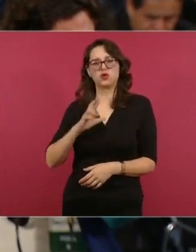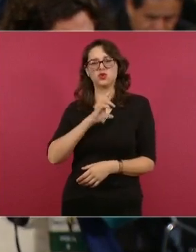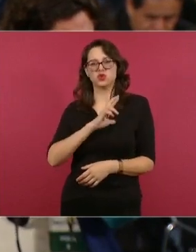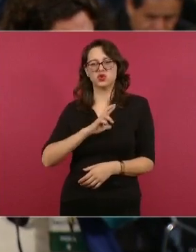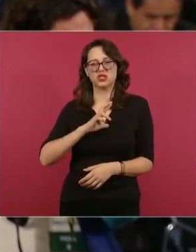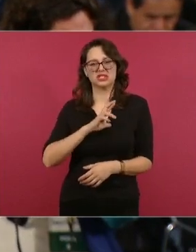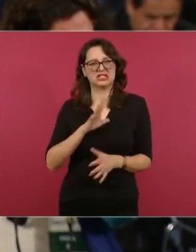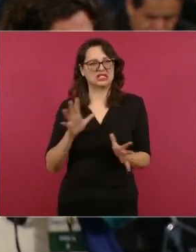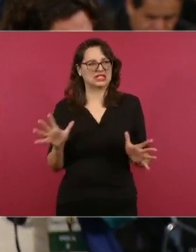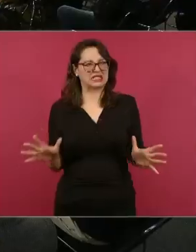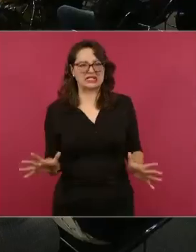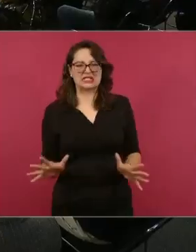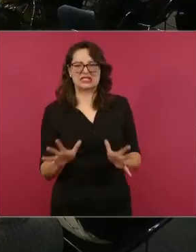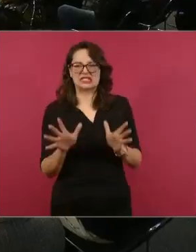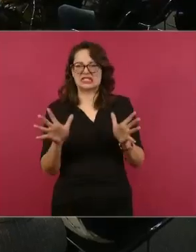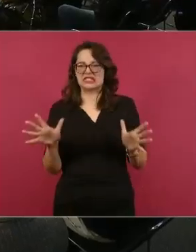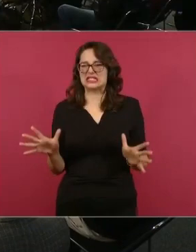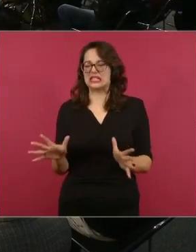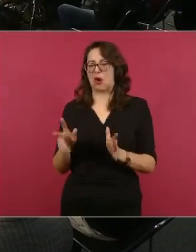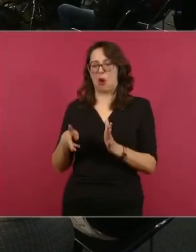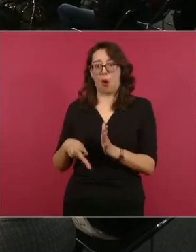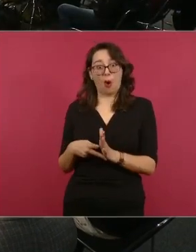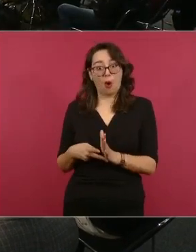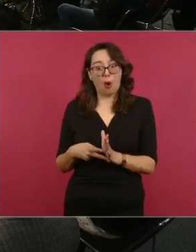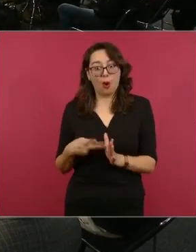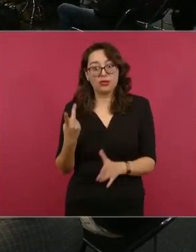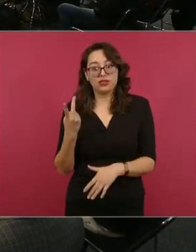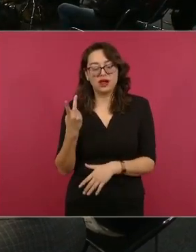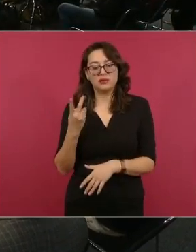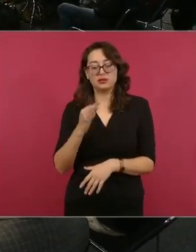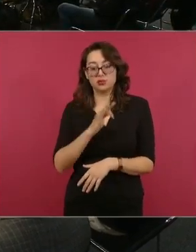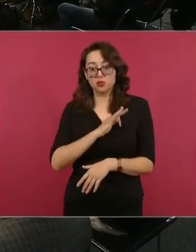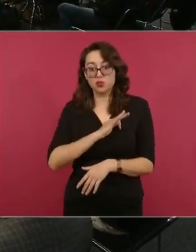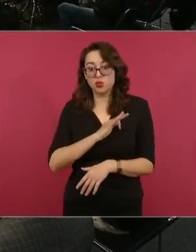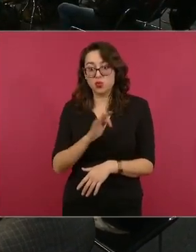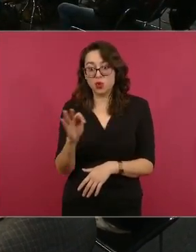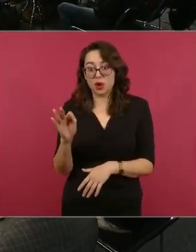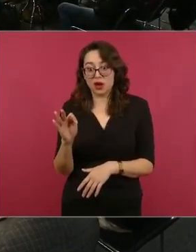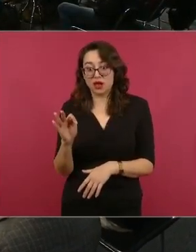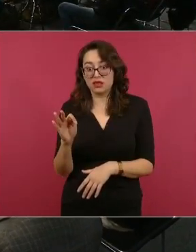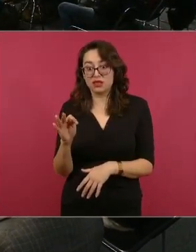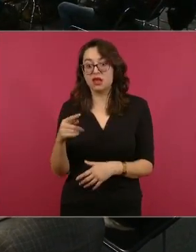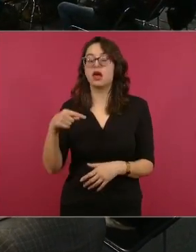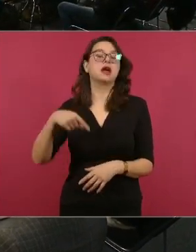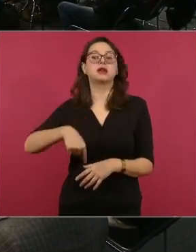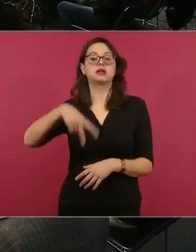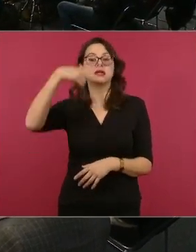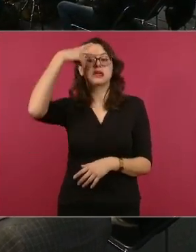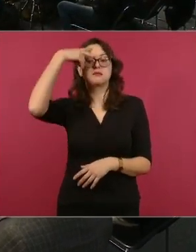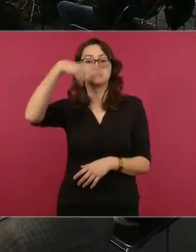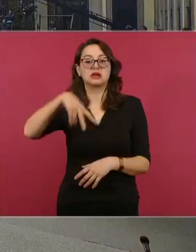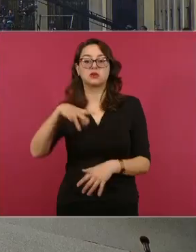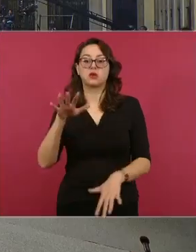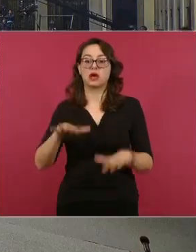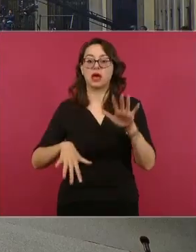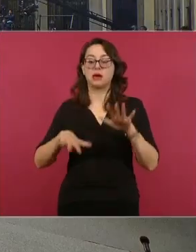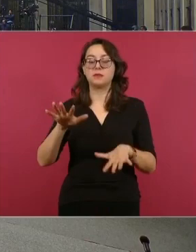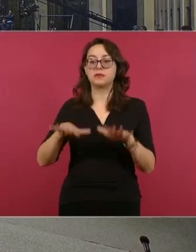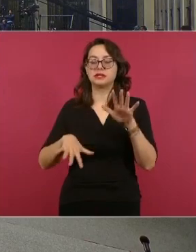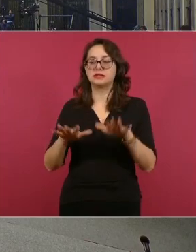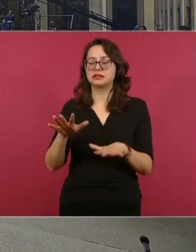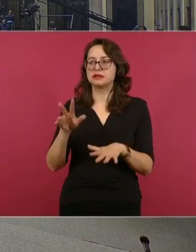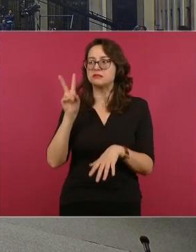observado en diferentes momentos en nuestro país, en los medios de comunicación,